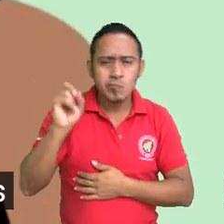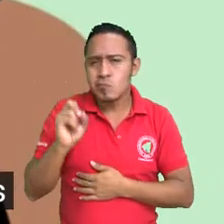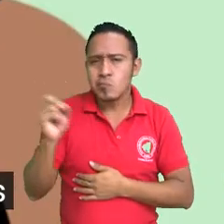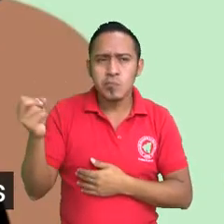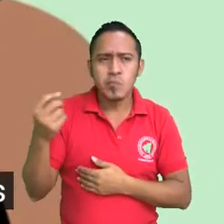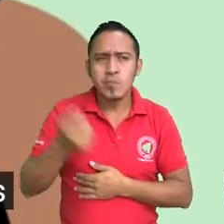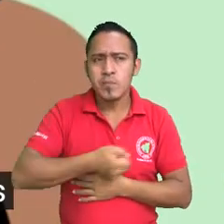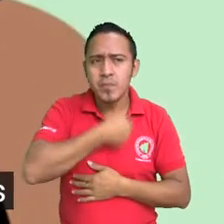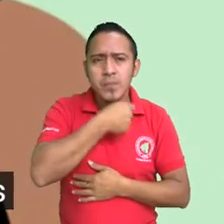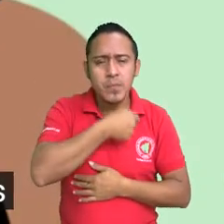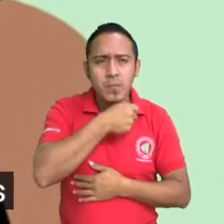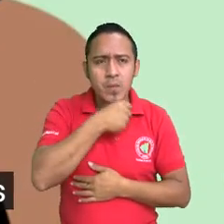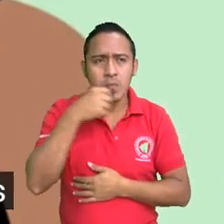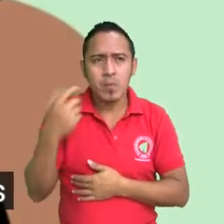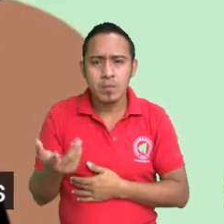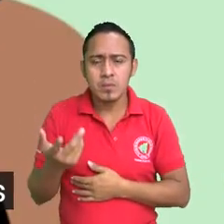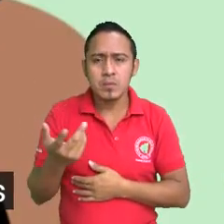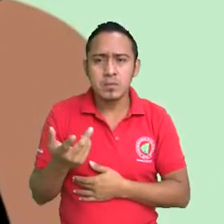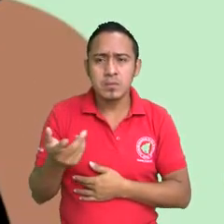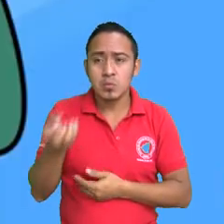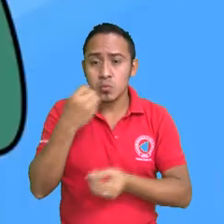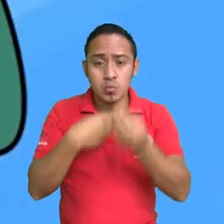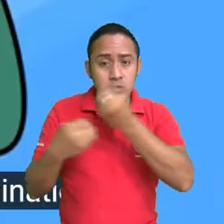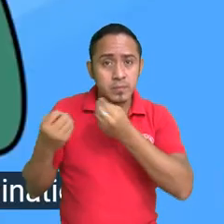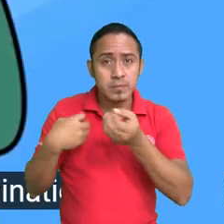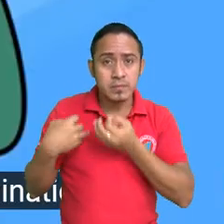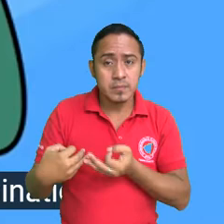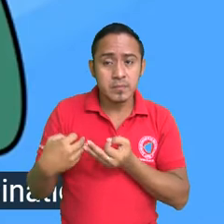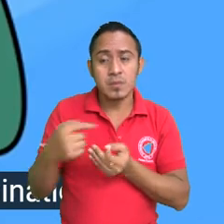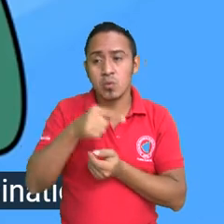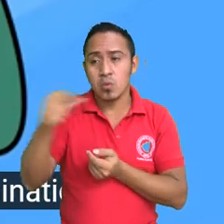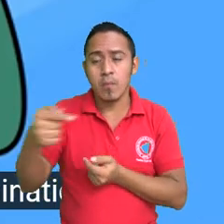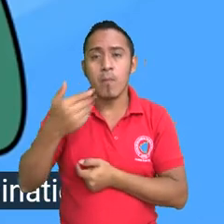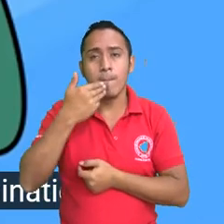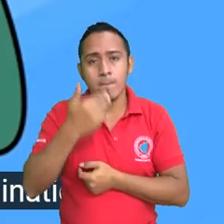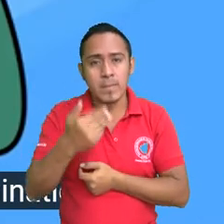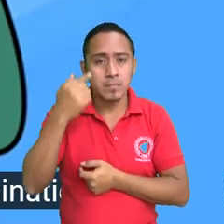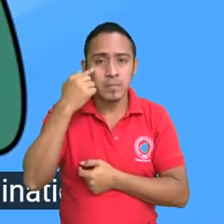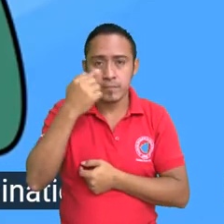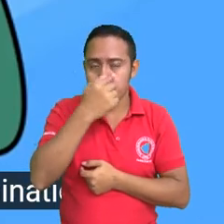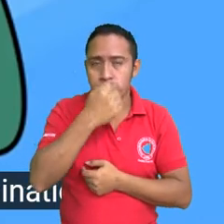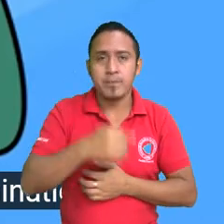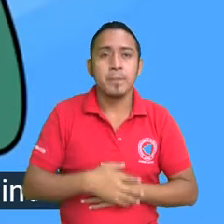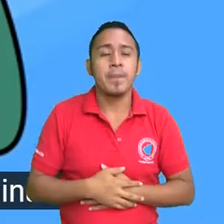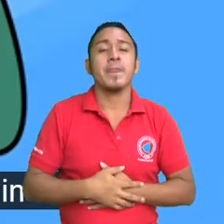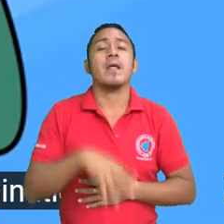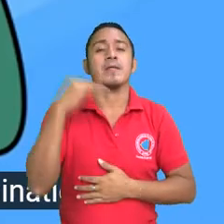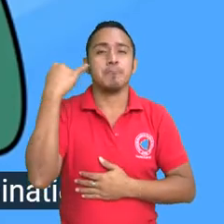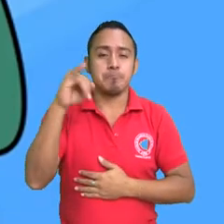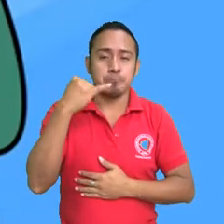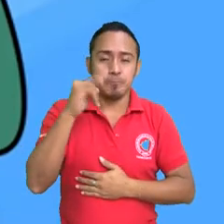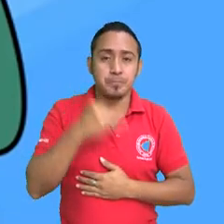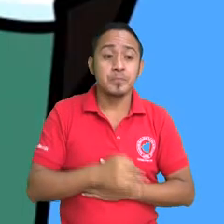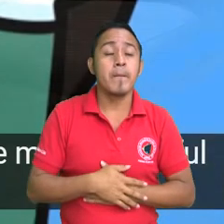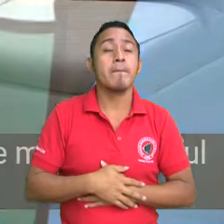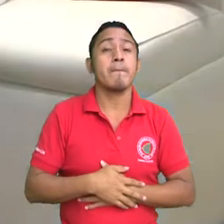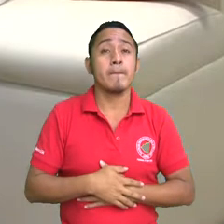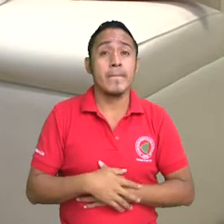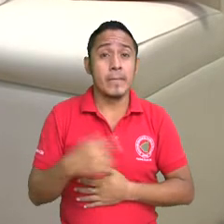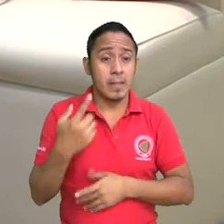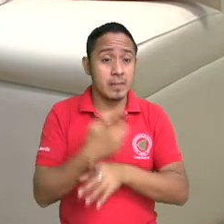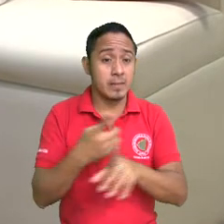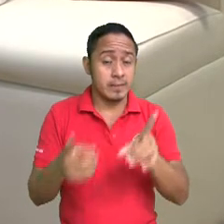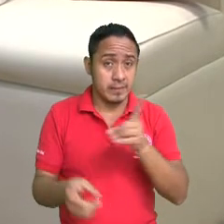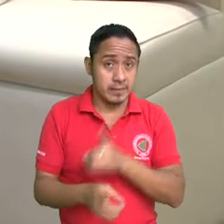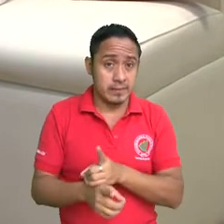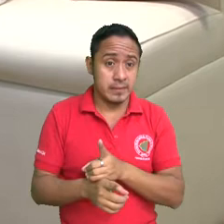entre lo que dicen nuestros abuelitos en cuanto a la alimentación con la buena visión? Tiene mucha relación. De hecho, nosotros deberíamos